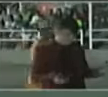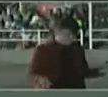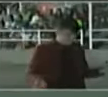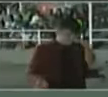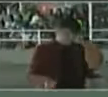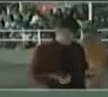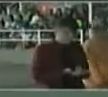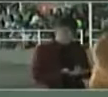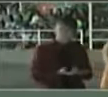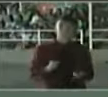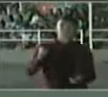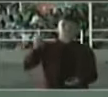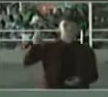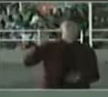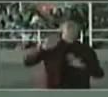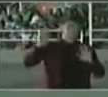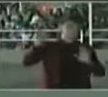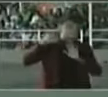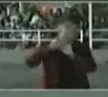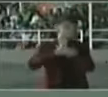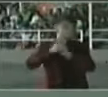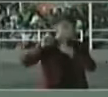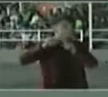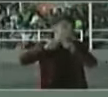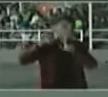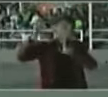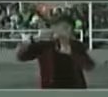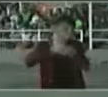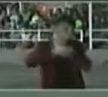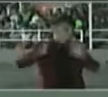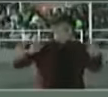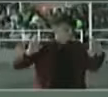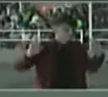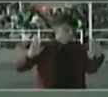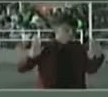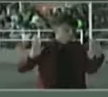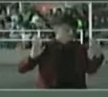que el de arriba dijera algo diferente.